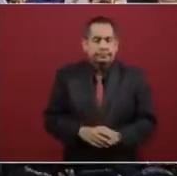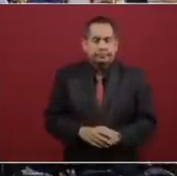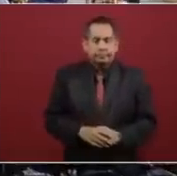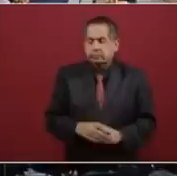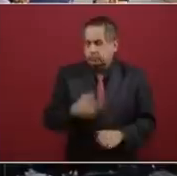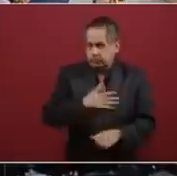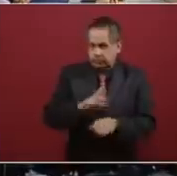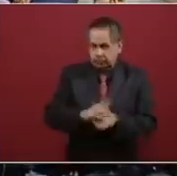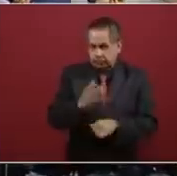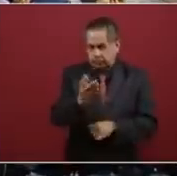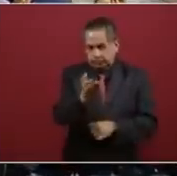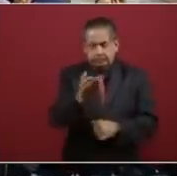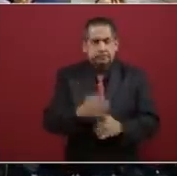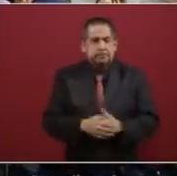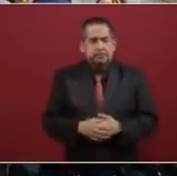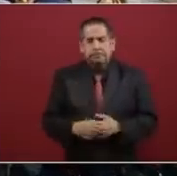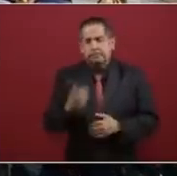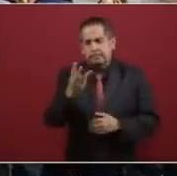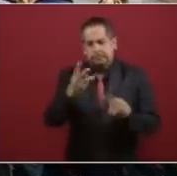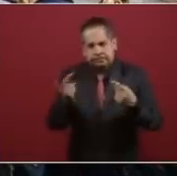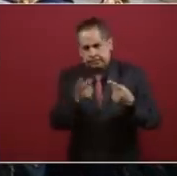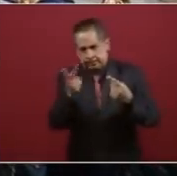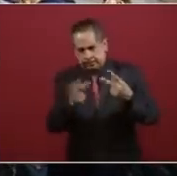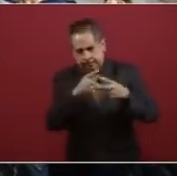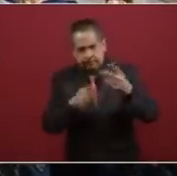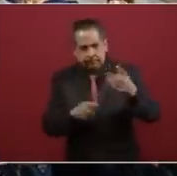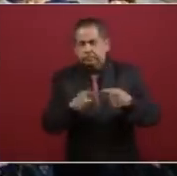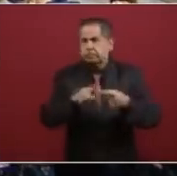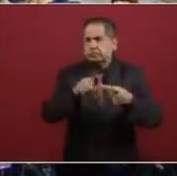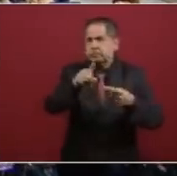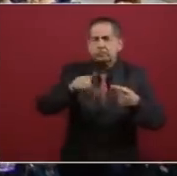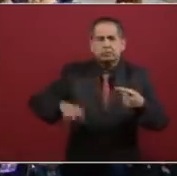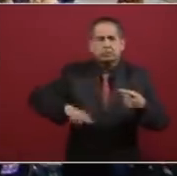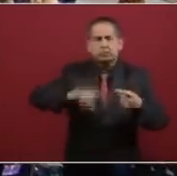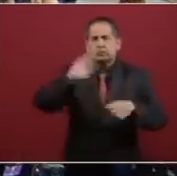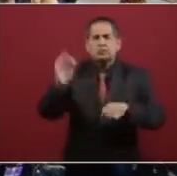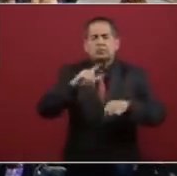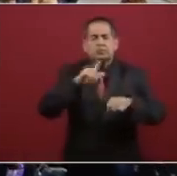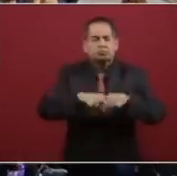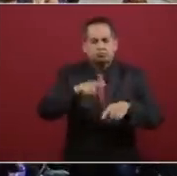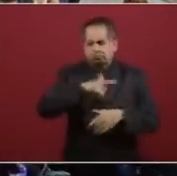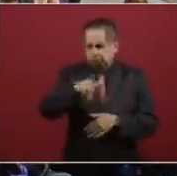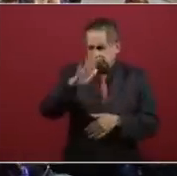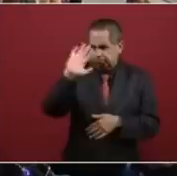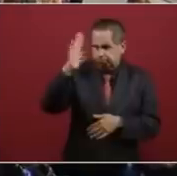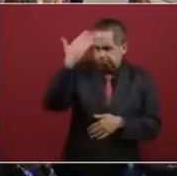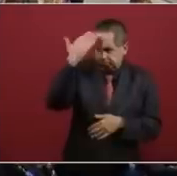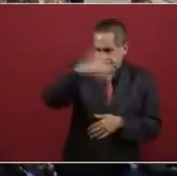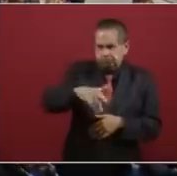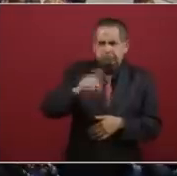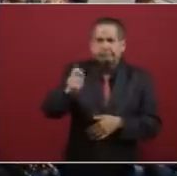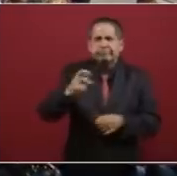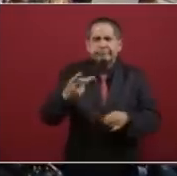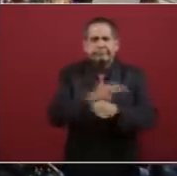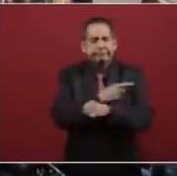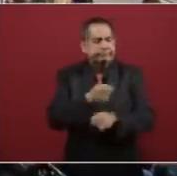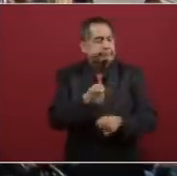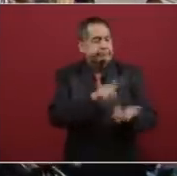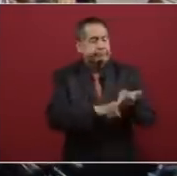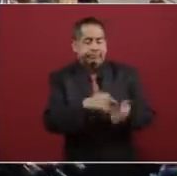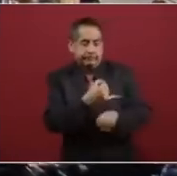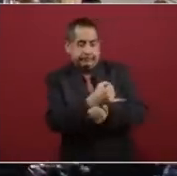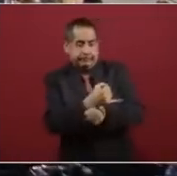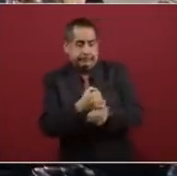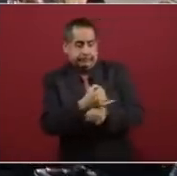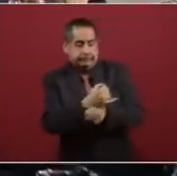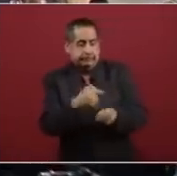Buenos días, presidente. Tres preguntas. La primera, ¿el gobierno federal tiene conocimiento de las investigaciones que se está